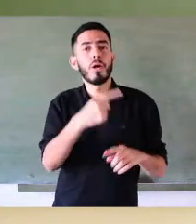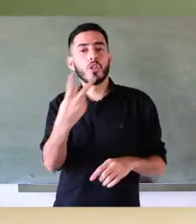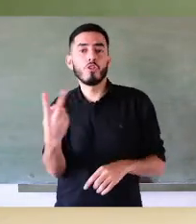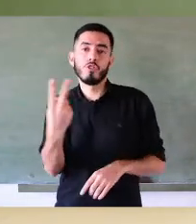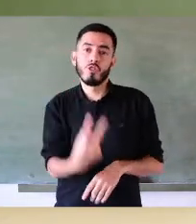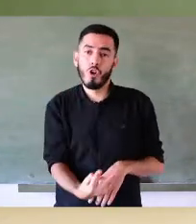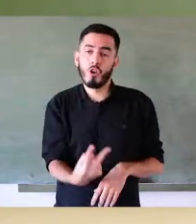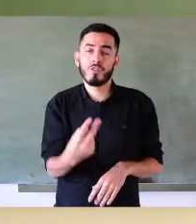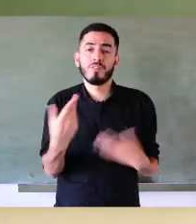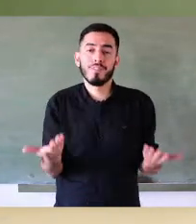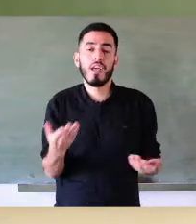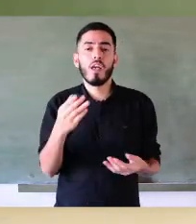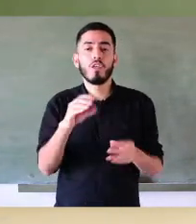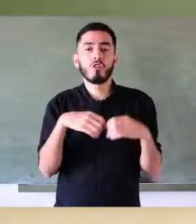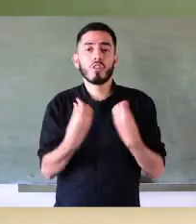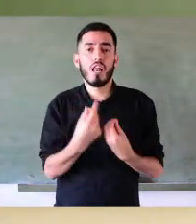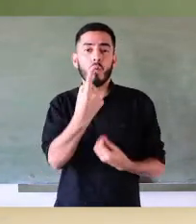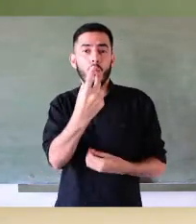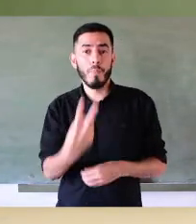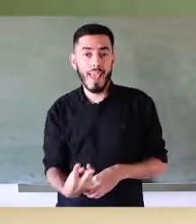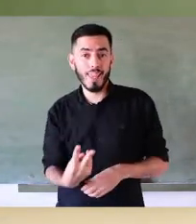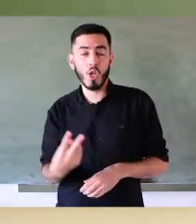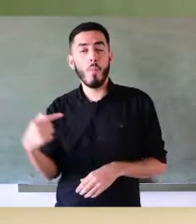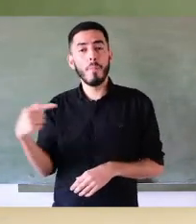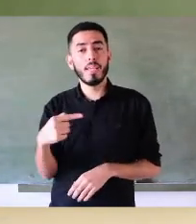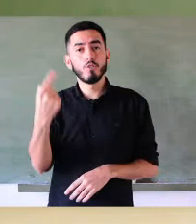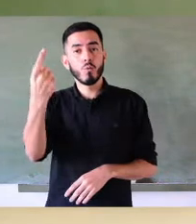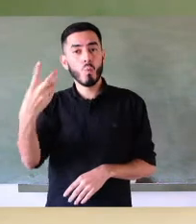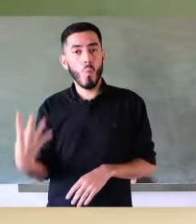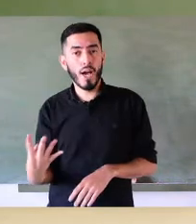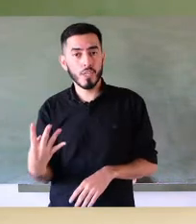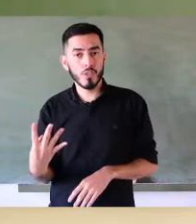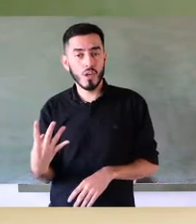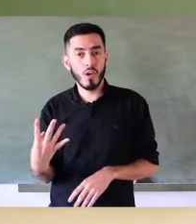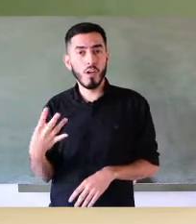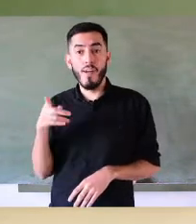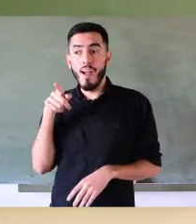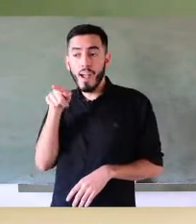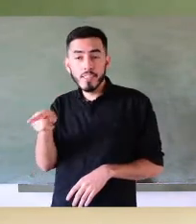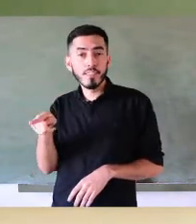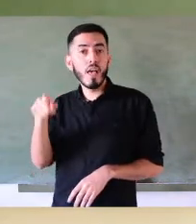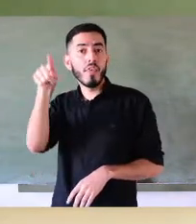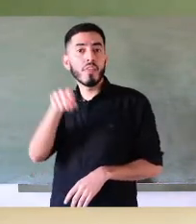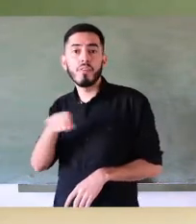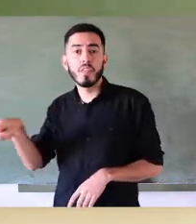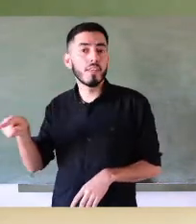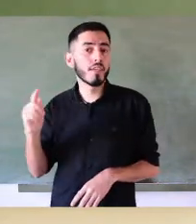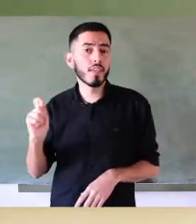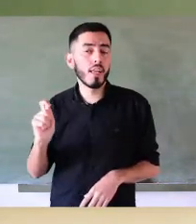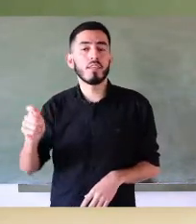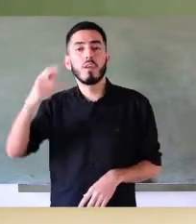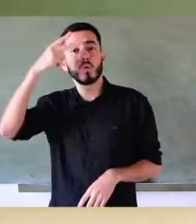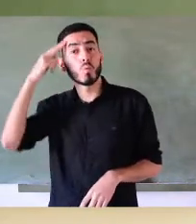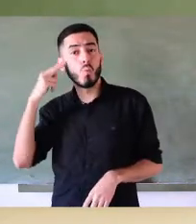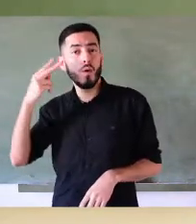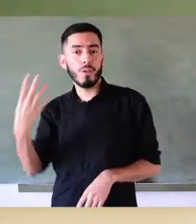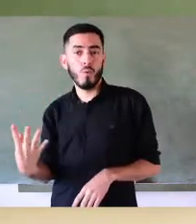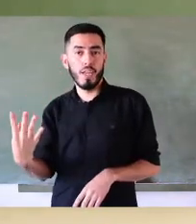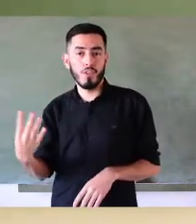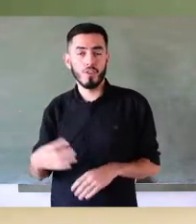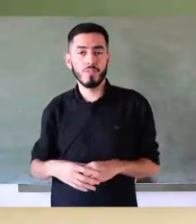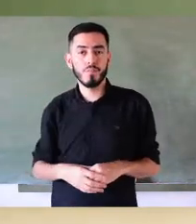2, 1 medio, menos 1 cuarto, y a esto dividido 9 cuartos.